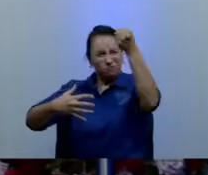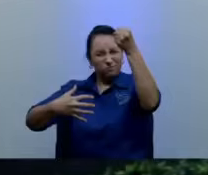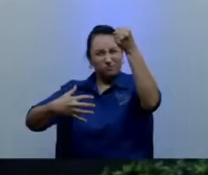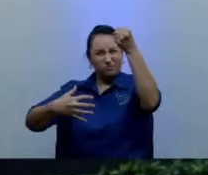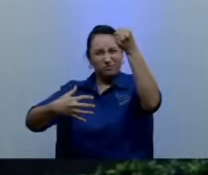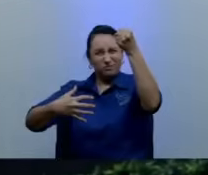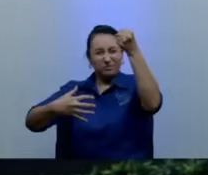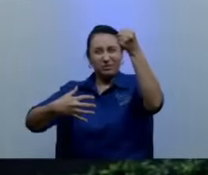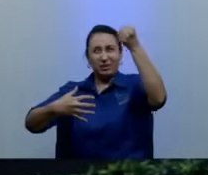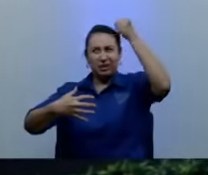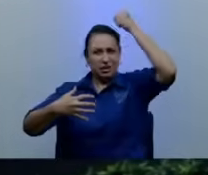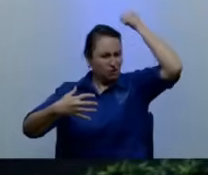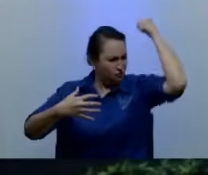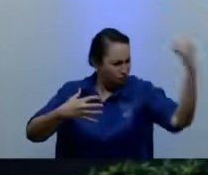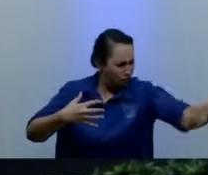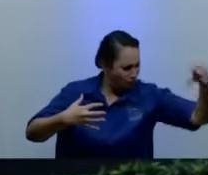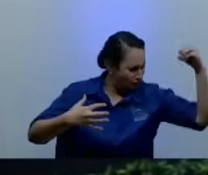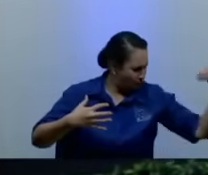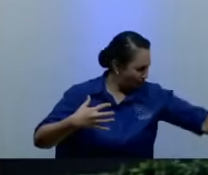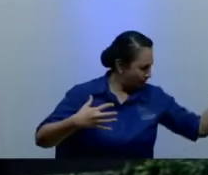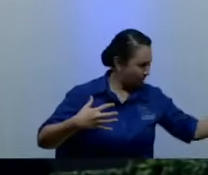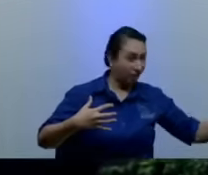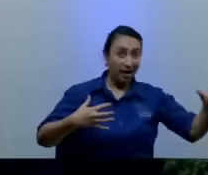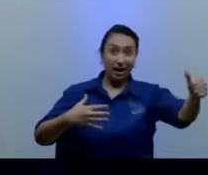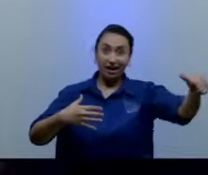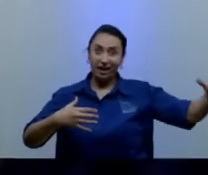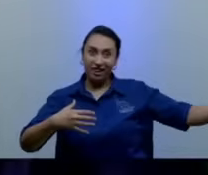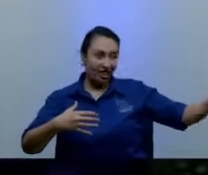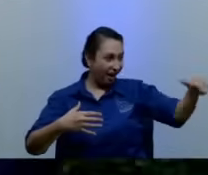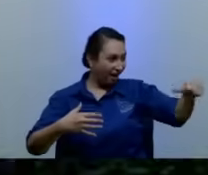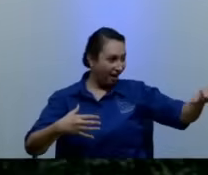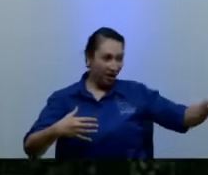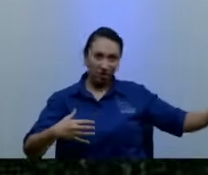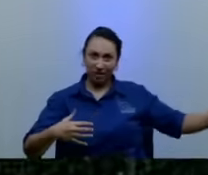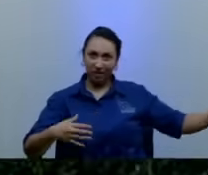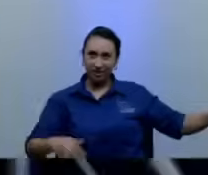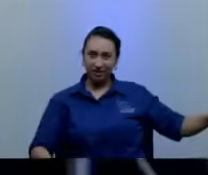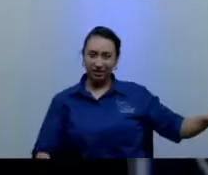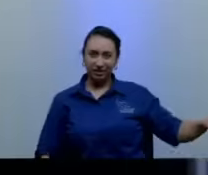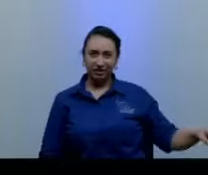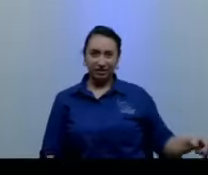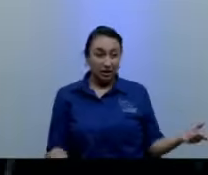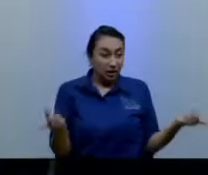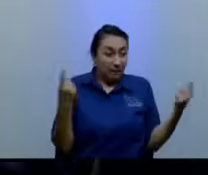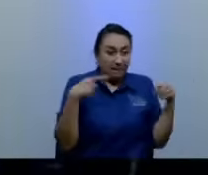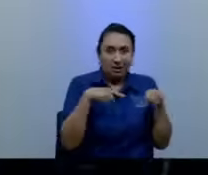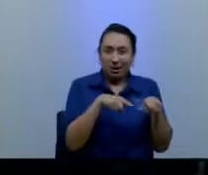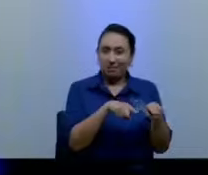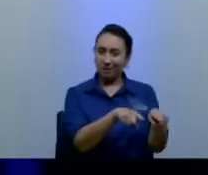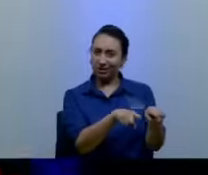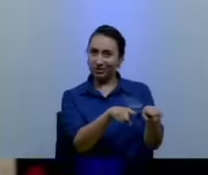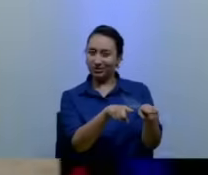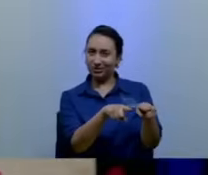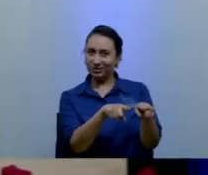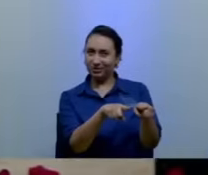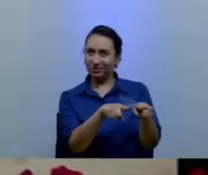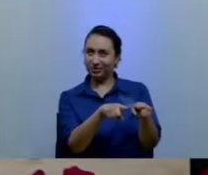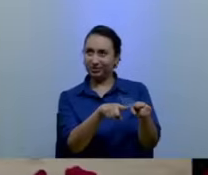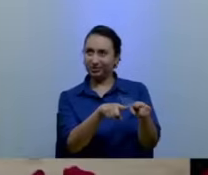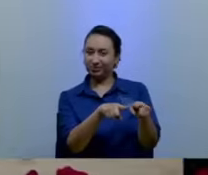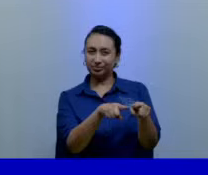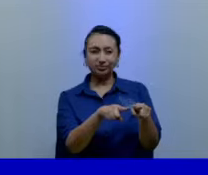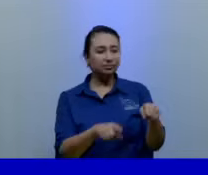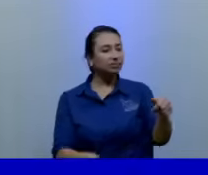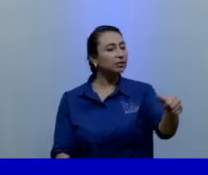abundante, generosamente, le echó. Y cuando eso sucedió, dice acá, y él salió